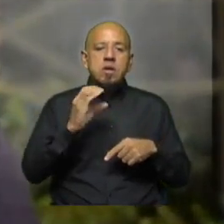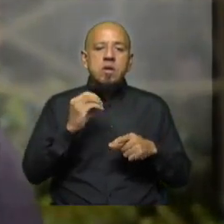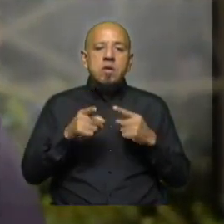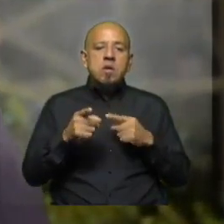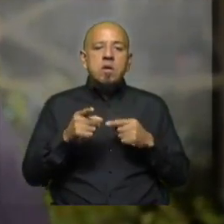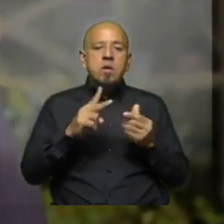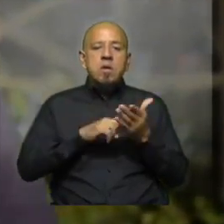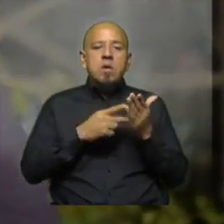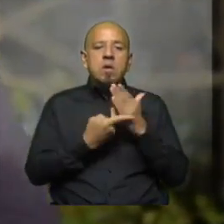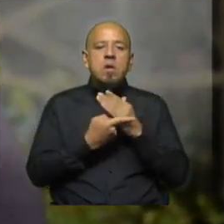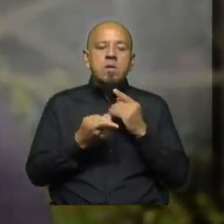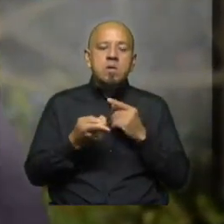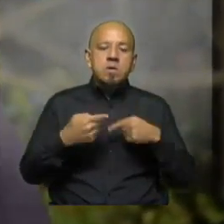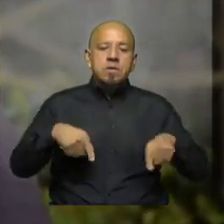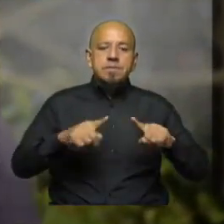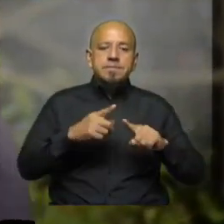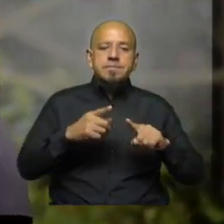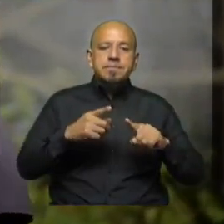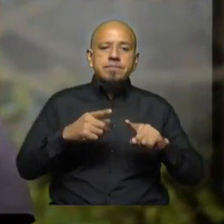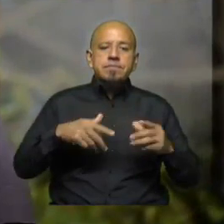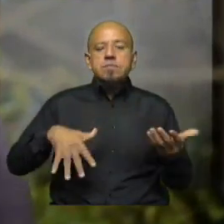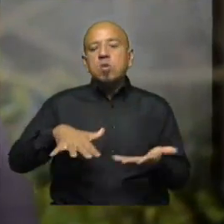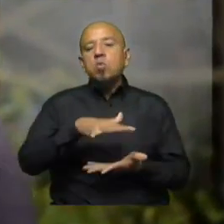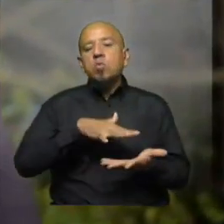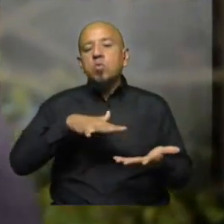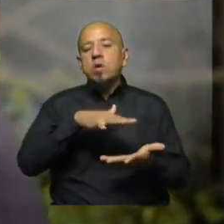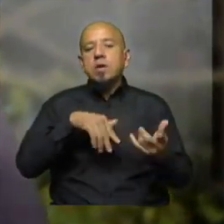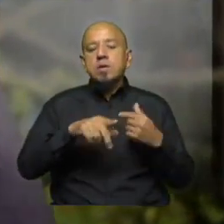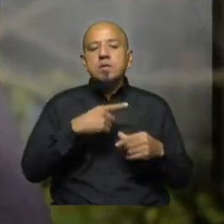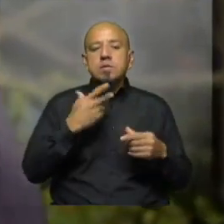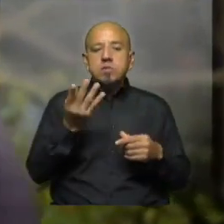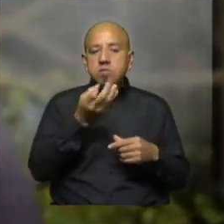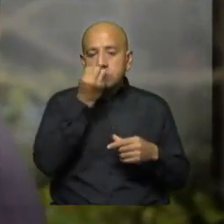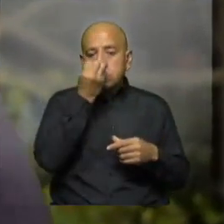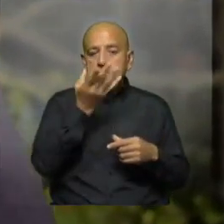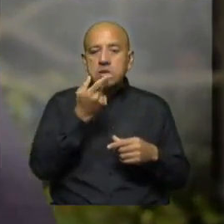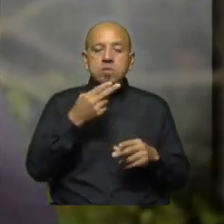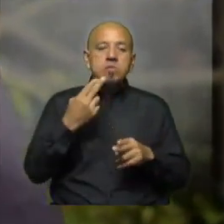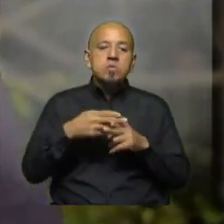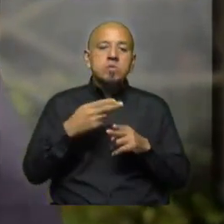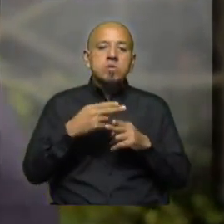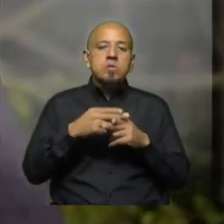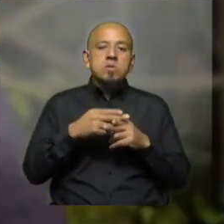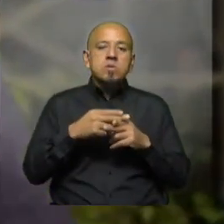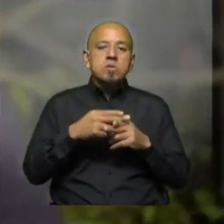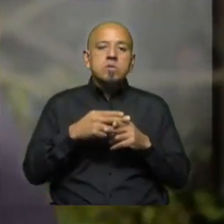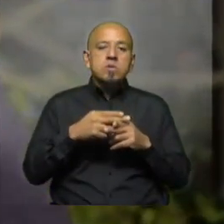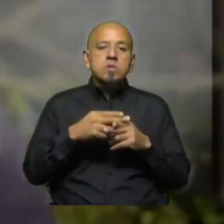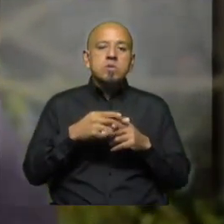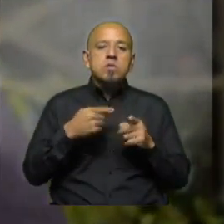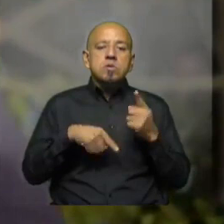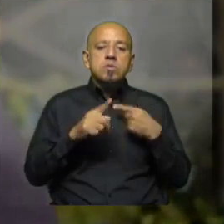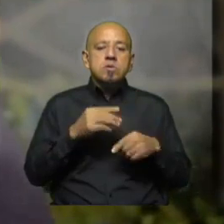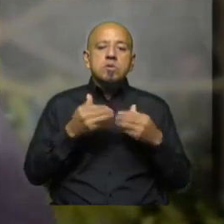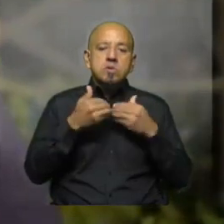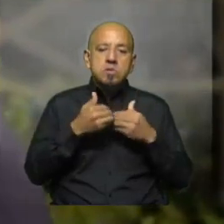El proyecto de una rosería o un rosarium o un rosedal, no se sabía bien cómo se iba a llamar. Y así